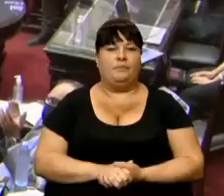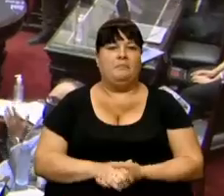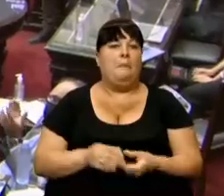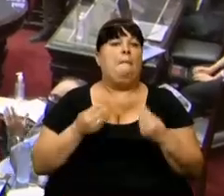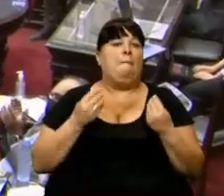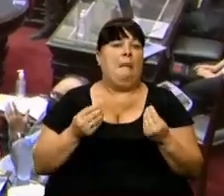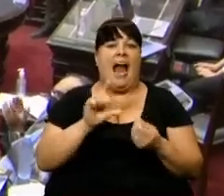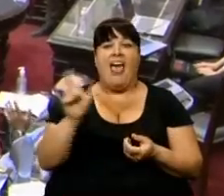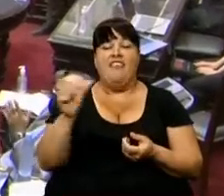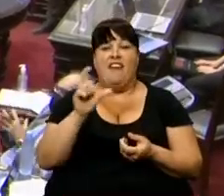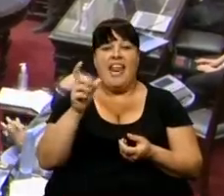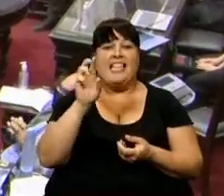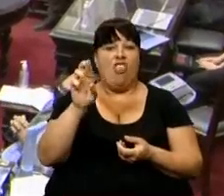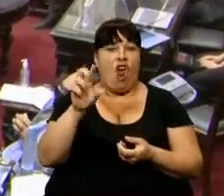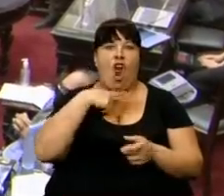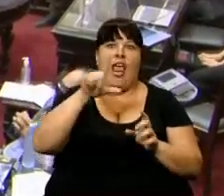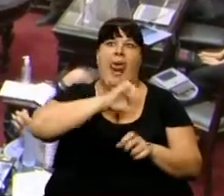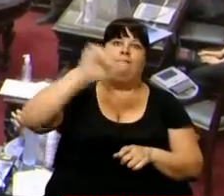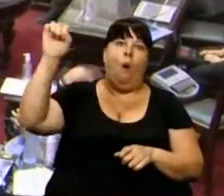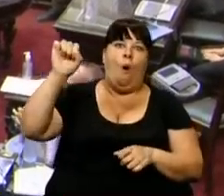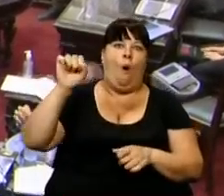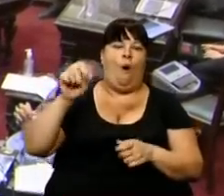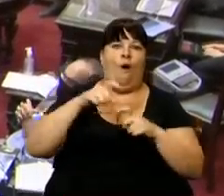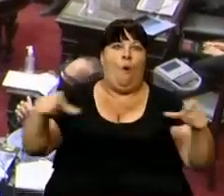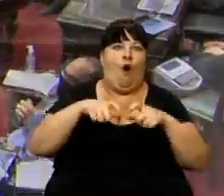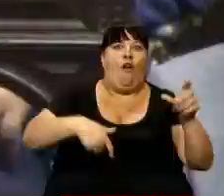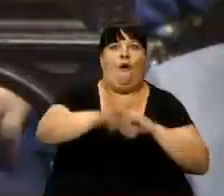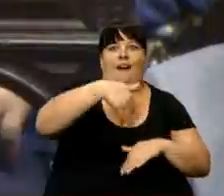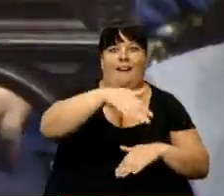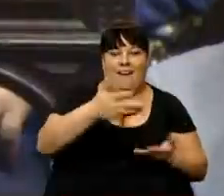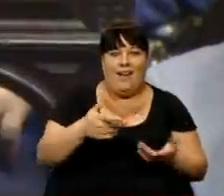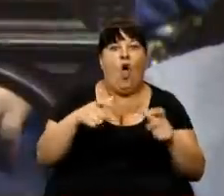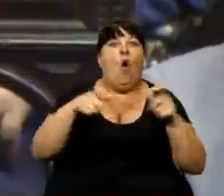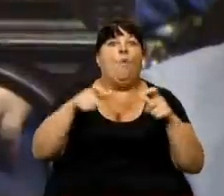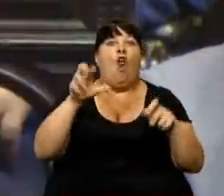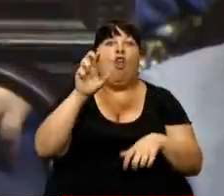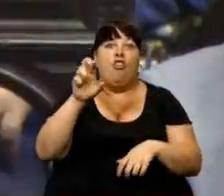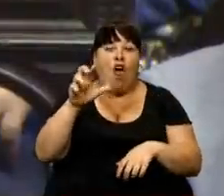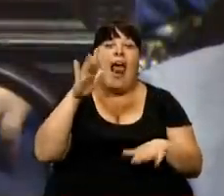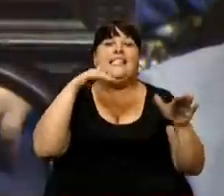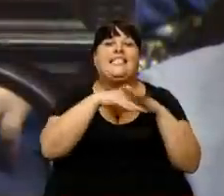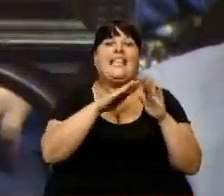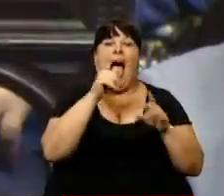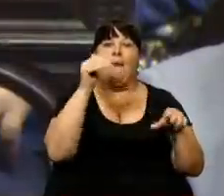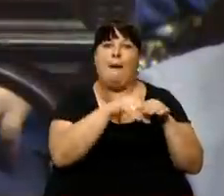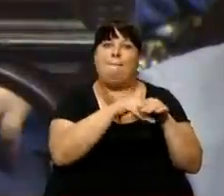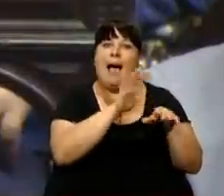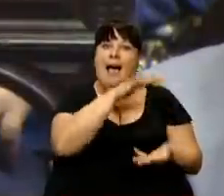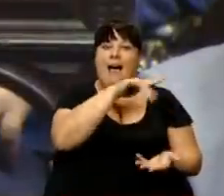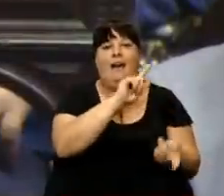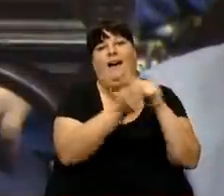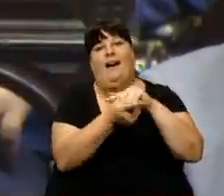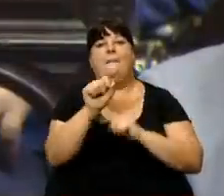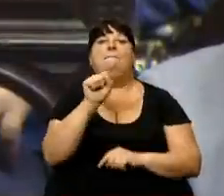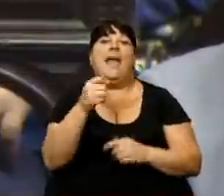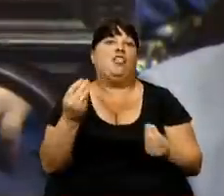Para que la brecha cambiaria no se dispare. Y los bonos en dólares que tenía el Fondo de Sustentabilidad los